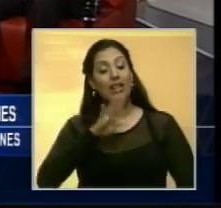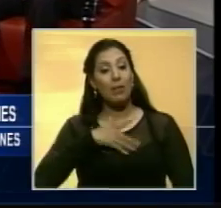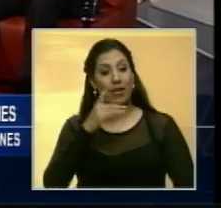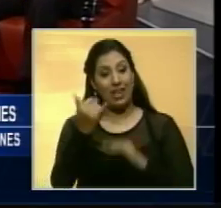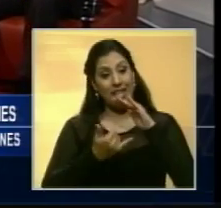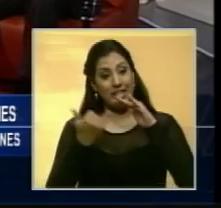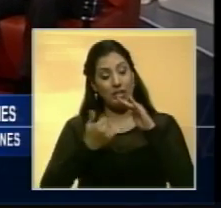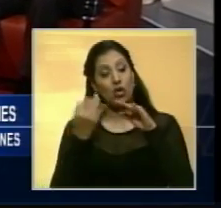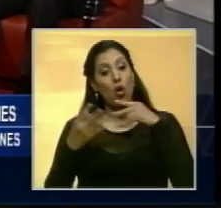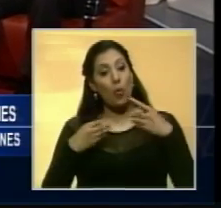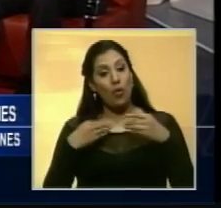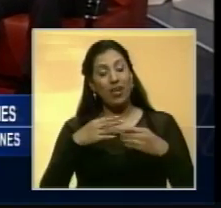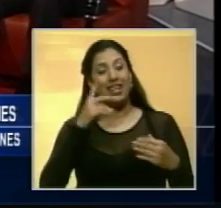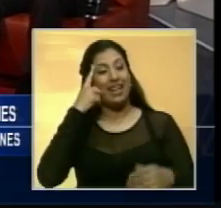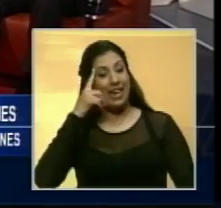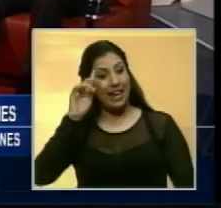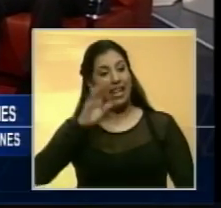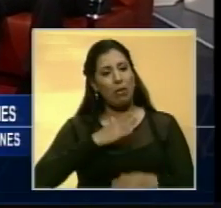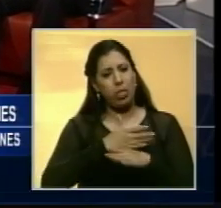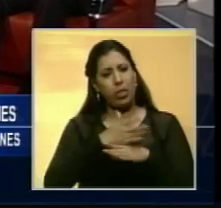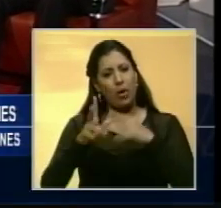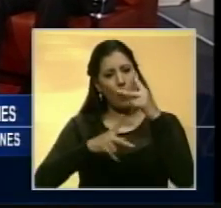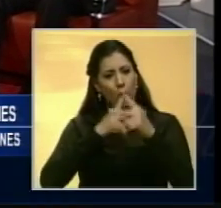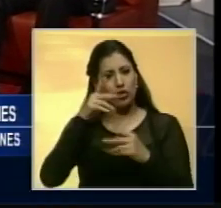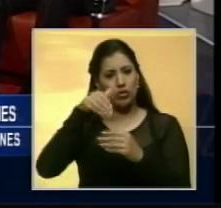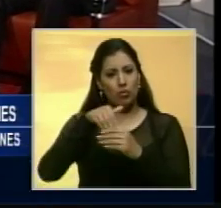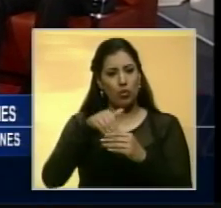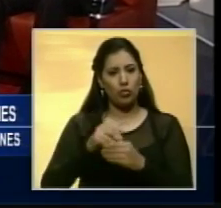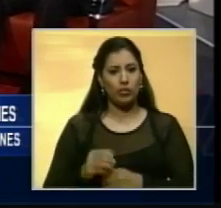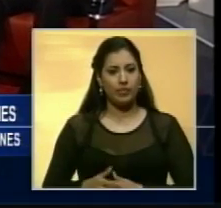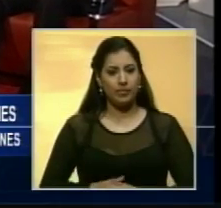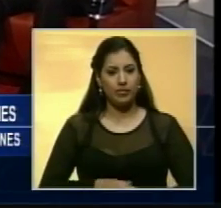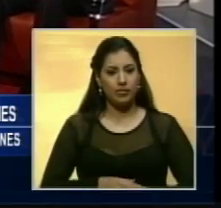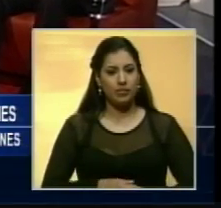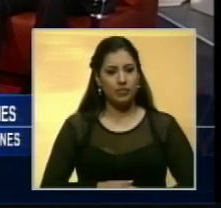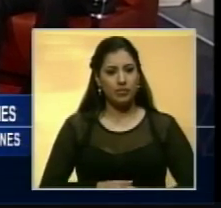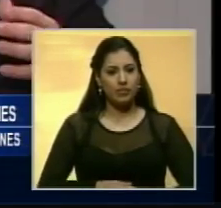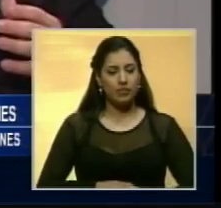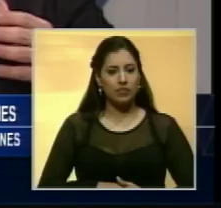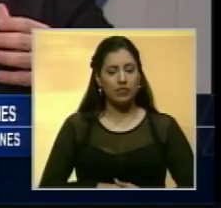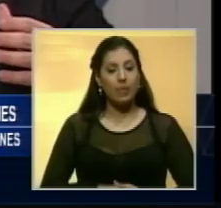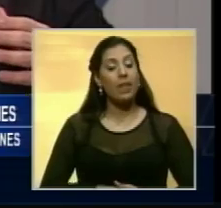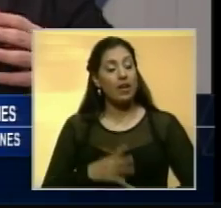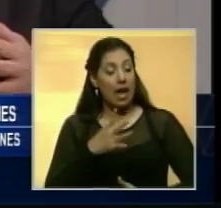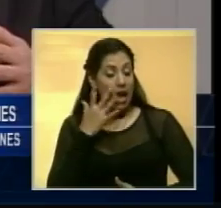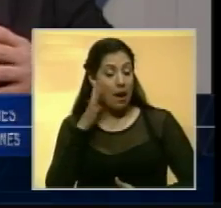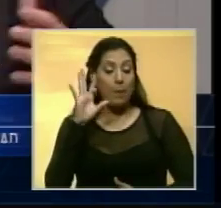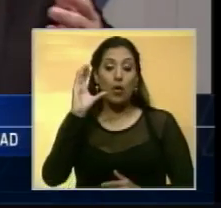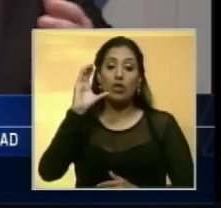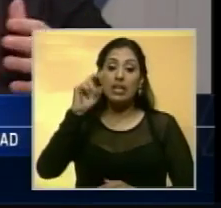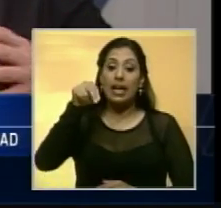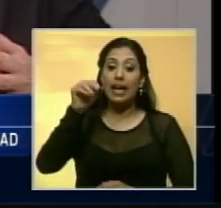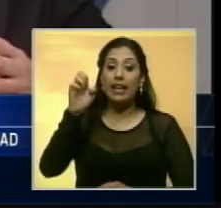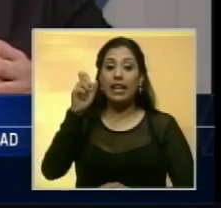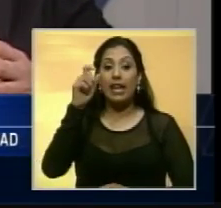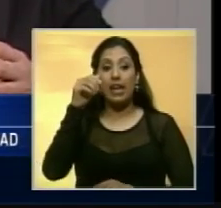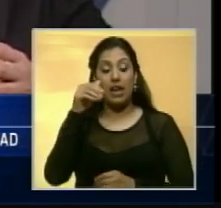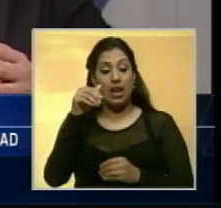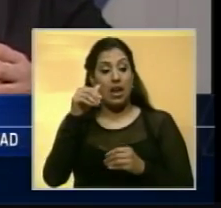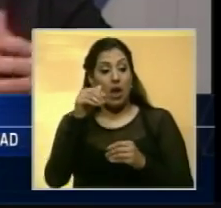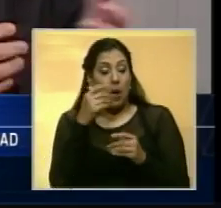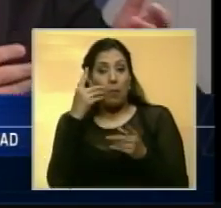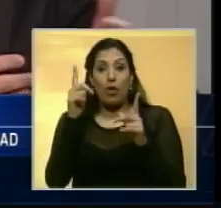las instituciones públicas que a su juicio retrasan el proceso electoral. Si es por los rectores del CNE, el referéndum es el